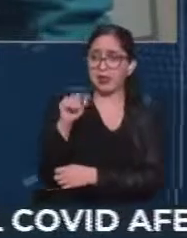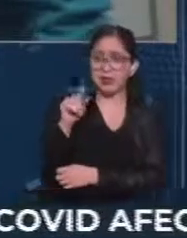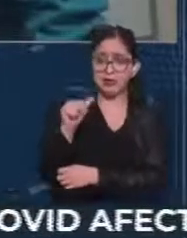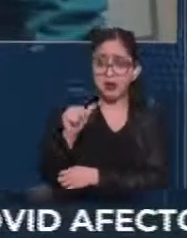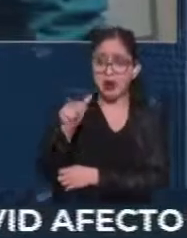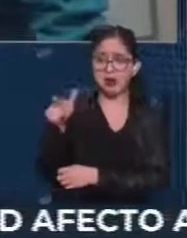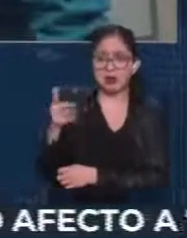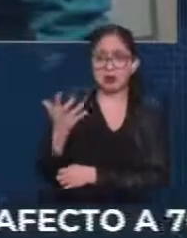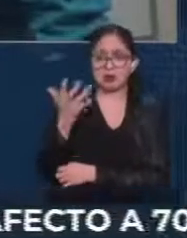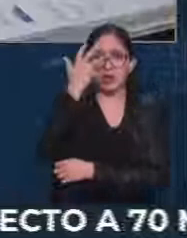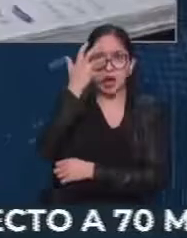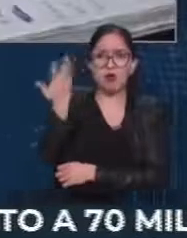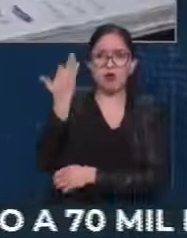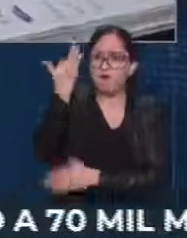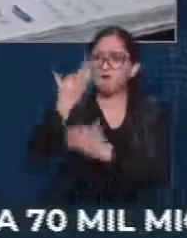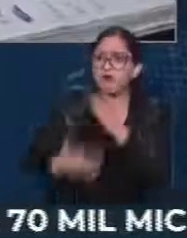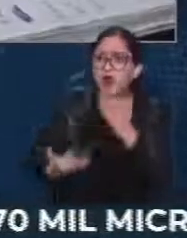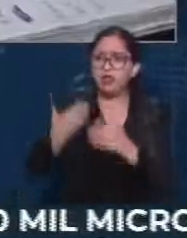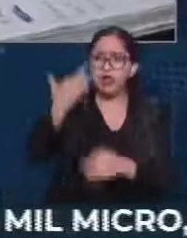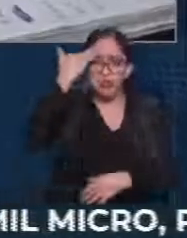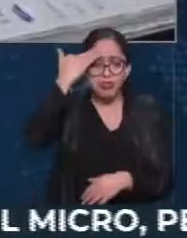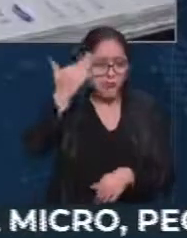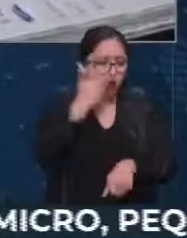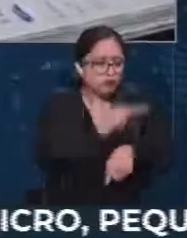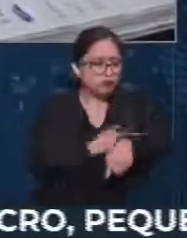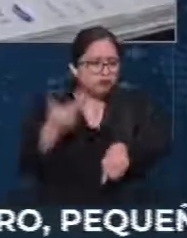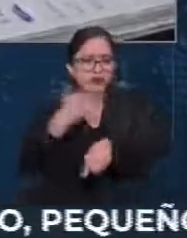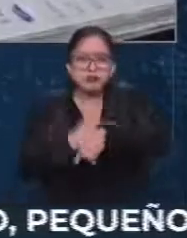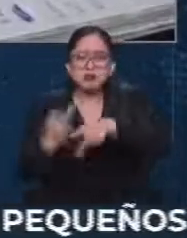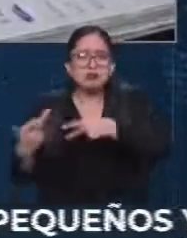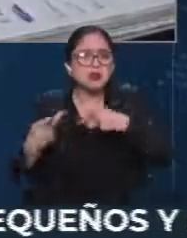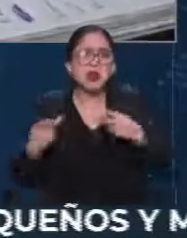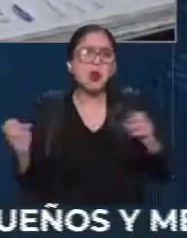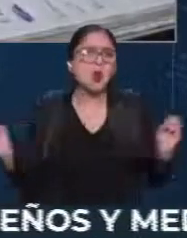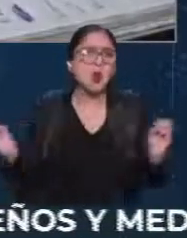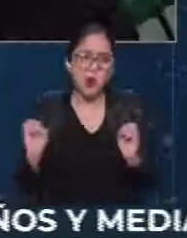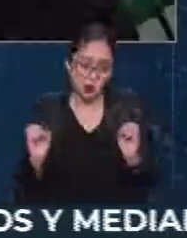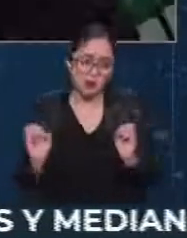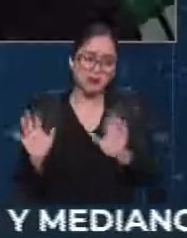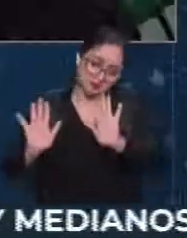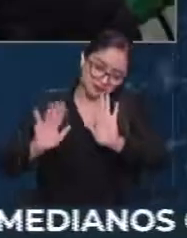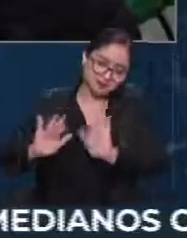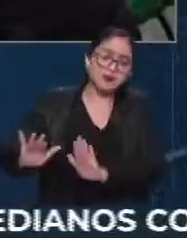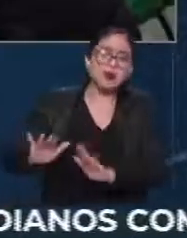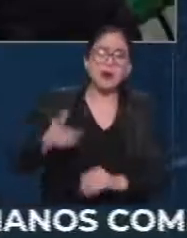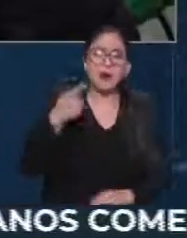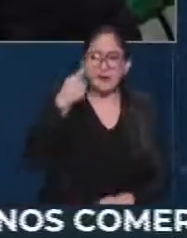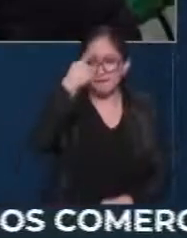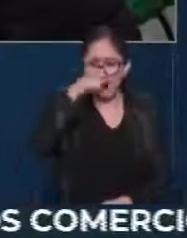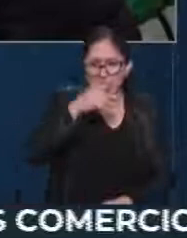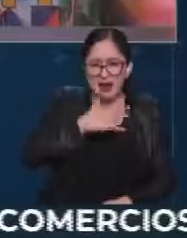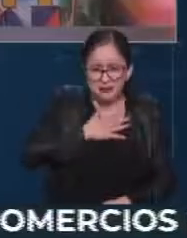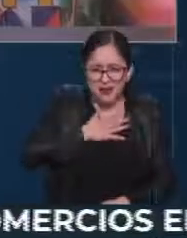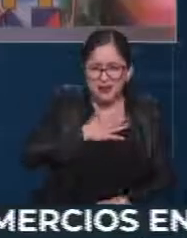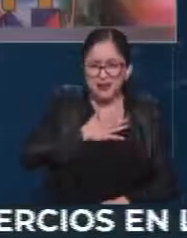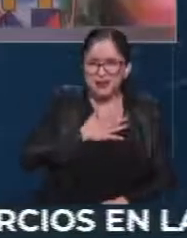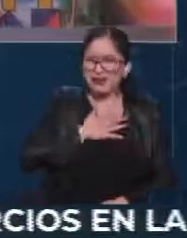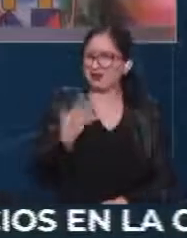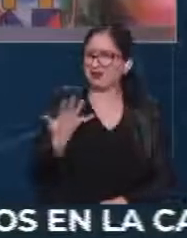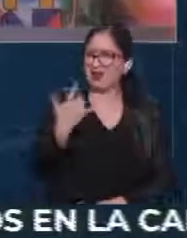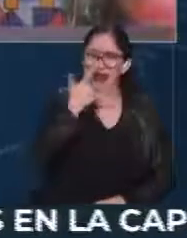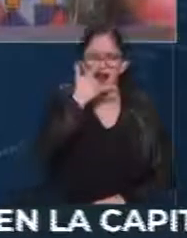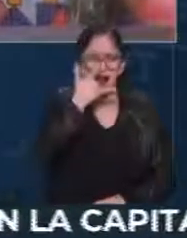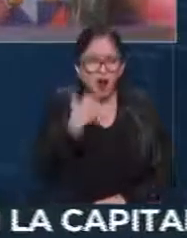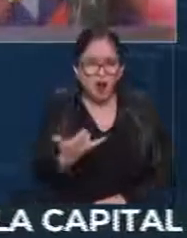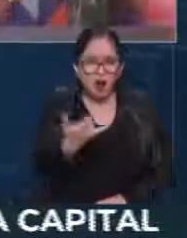que no tuvimos tiempo de hacer. Bueno, a mí me llamó mucho la atención que no hubiéramos pensado en un